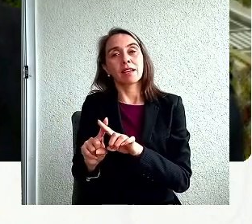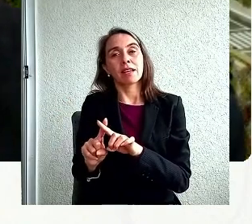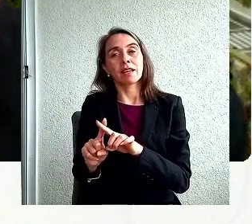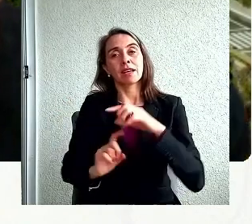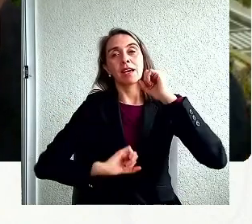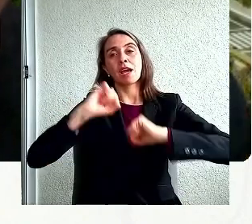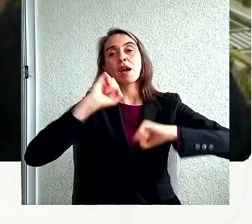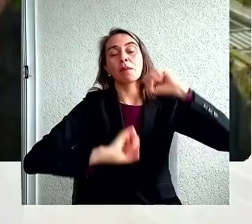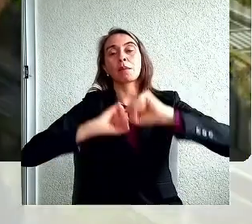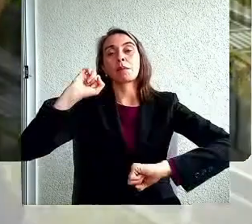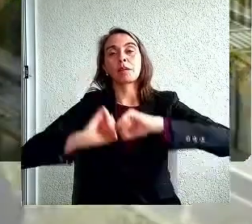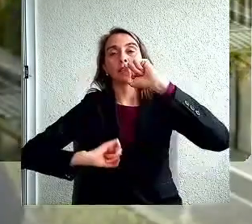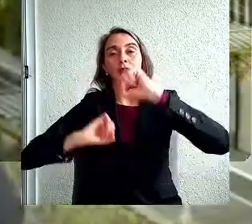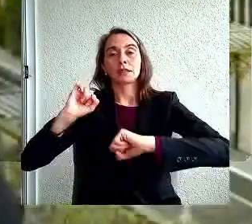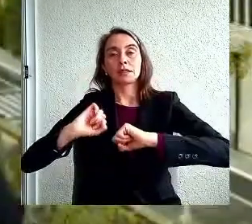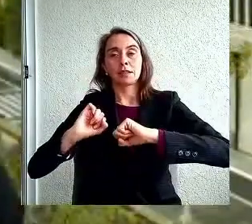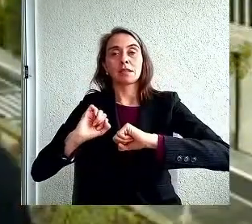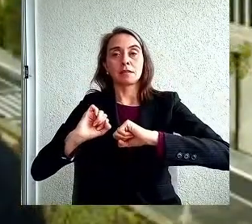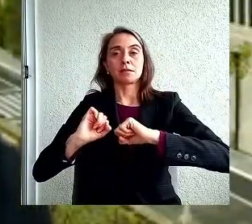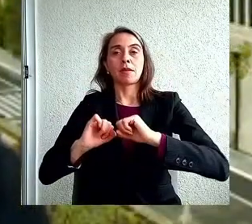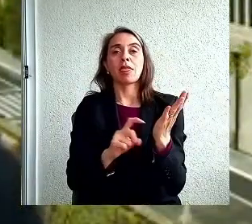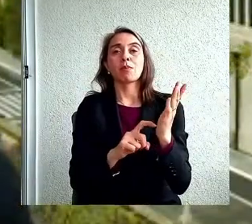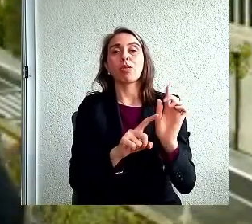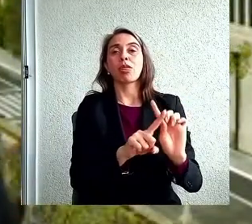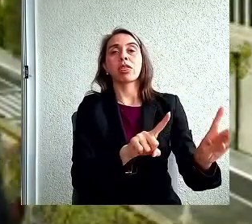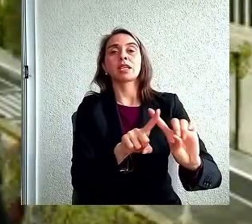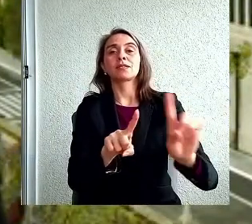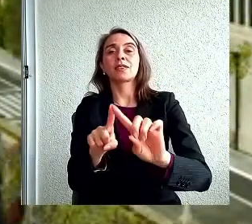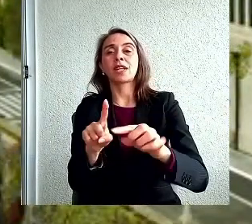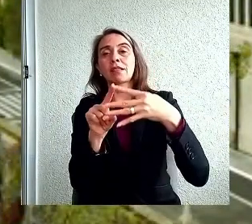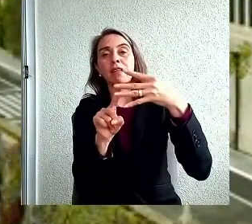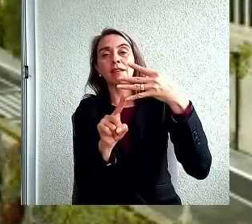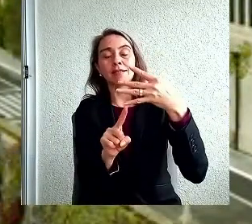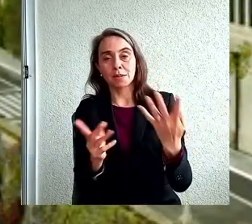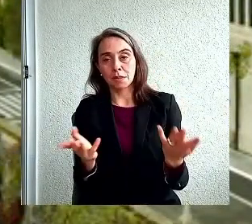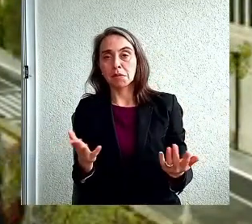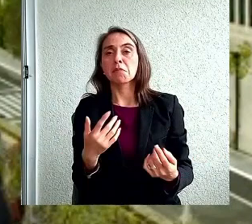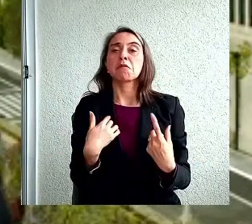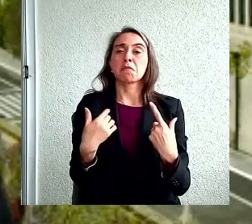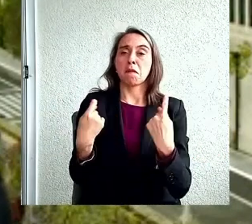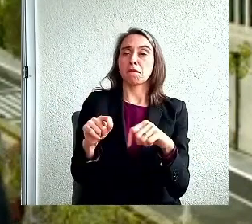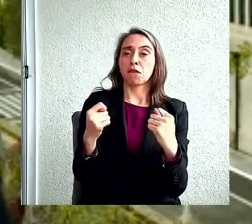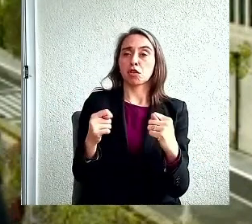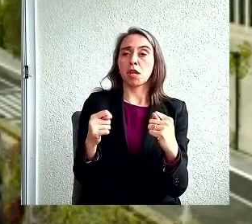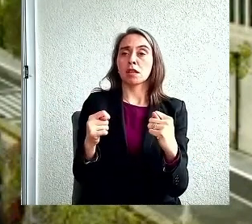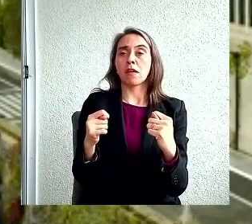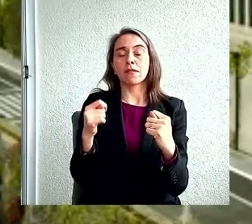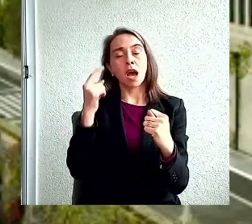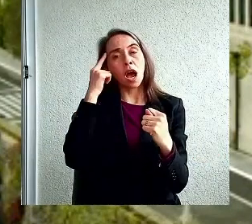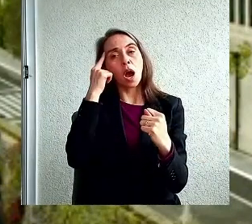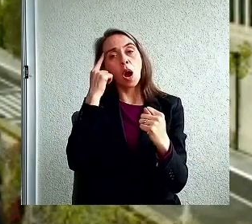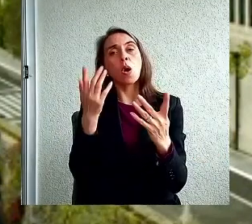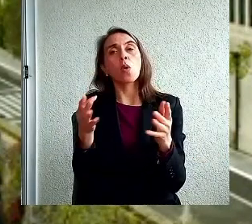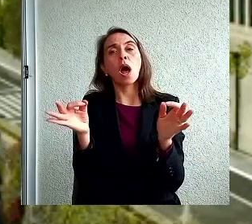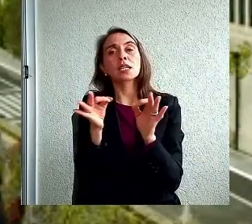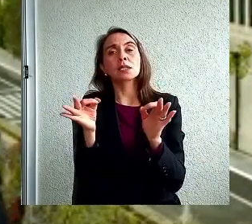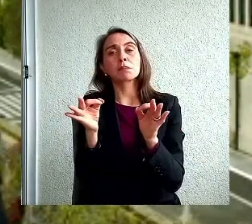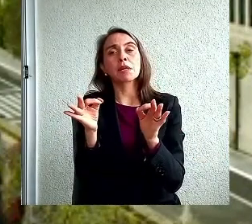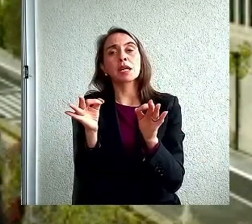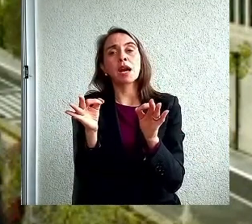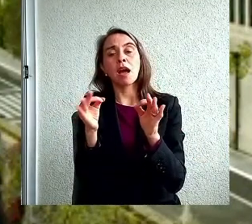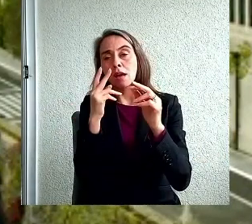procesos productivos diferentes, ¿no? Pero si pudiéramos tratar de englobarlos en una perspectiva